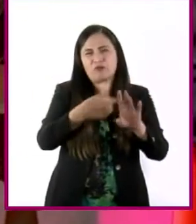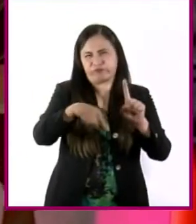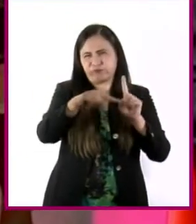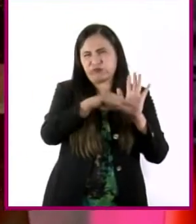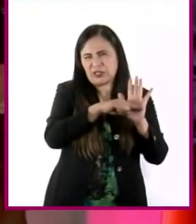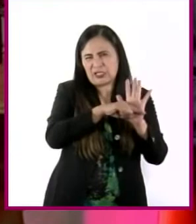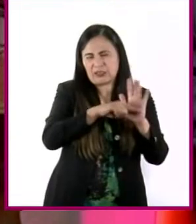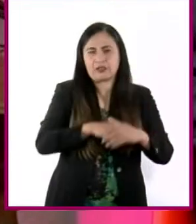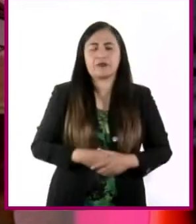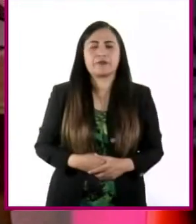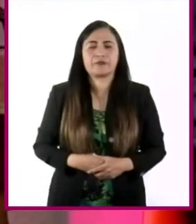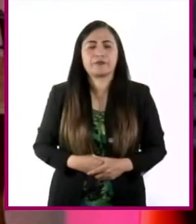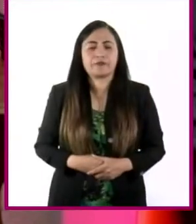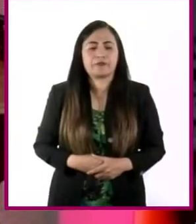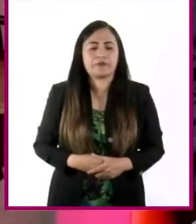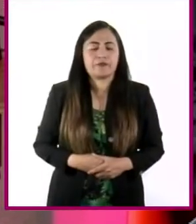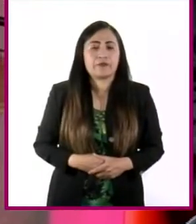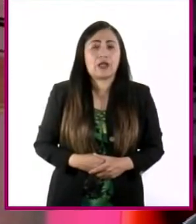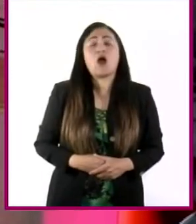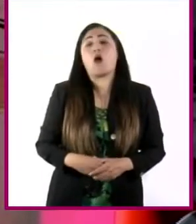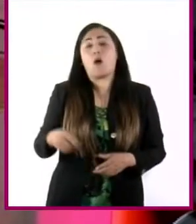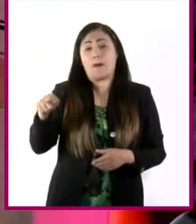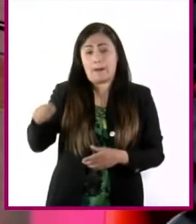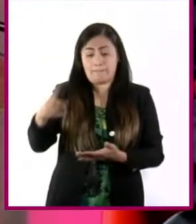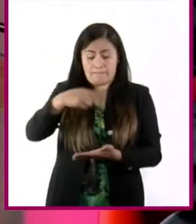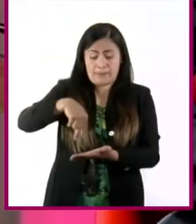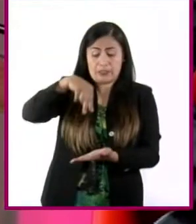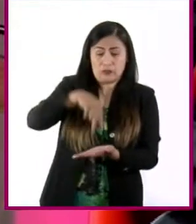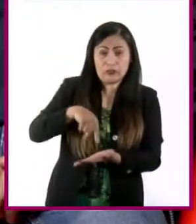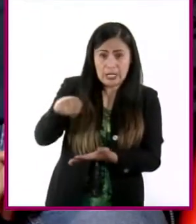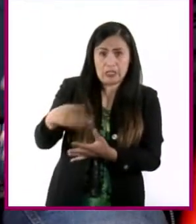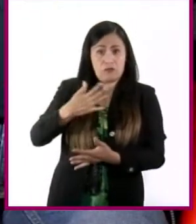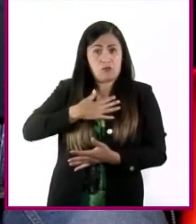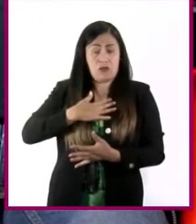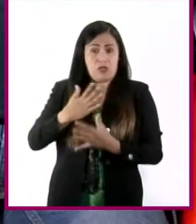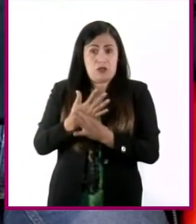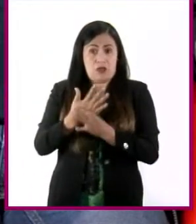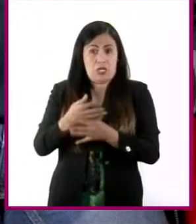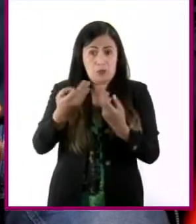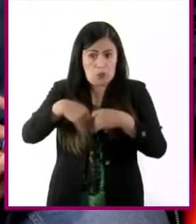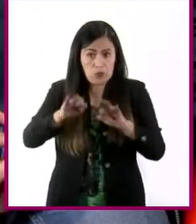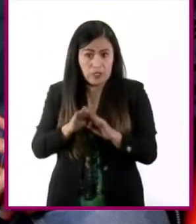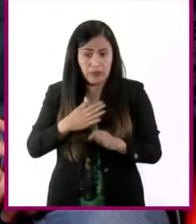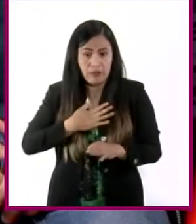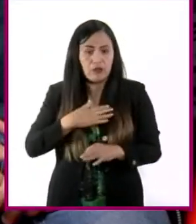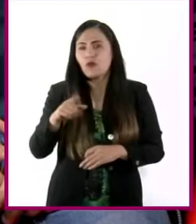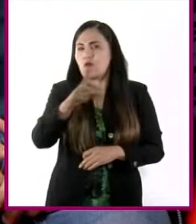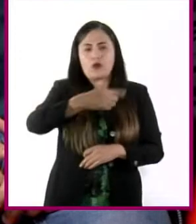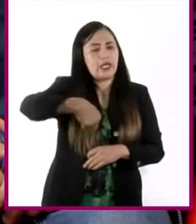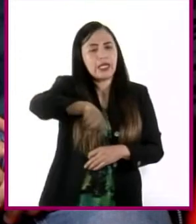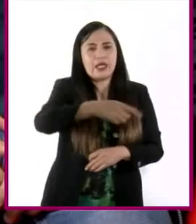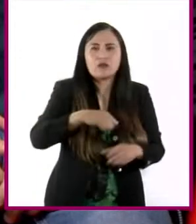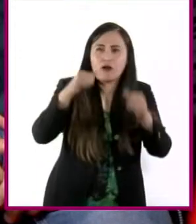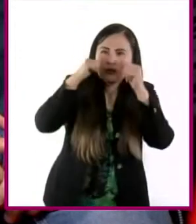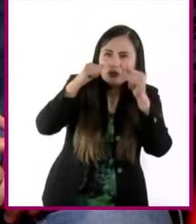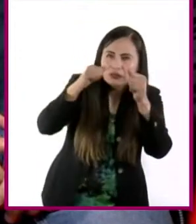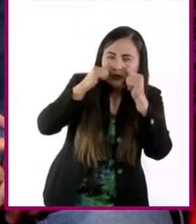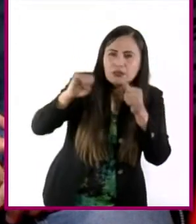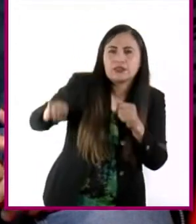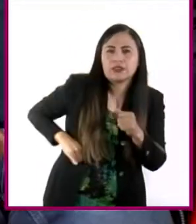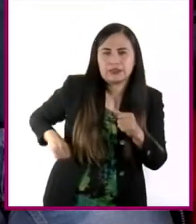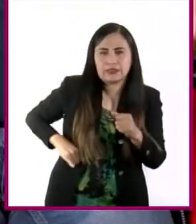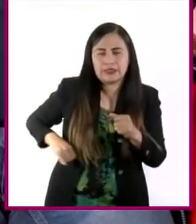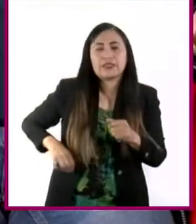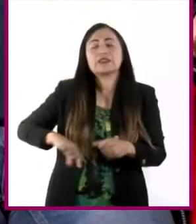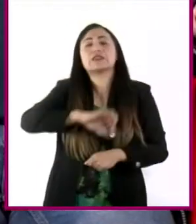no debe ser quien determine la relevancia del discurso, sino el auditorio mismo. A continuación, tienen que transmitir credibilidad de lo que están